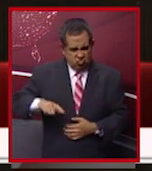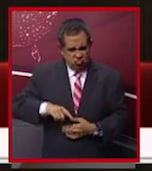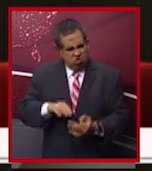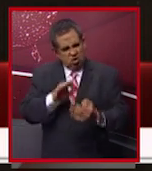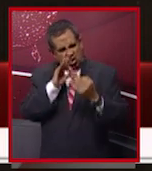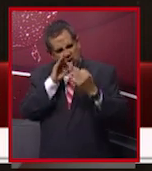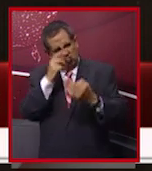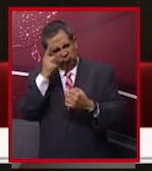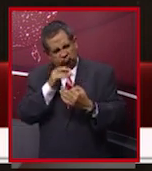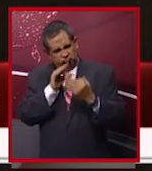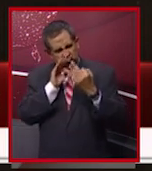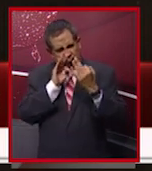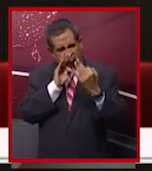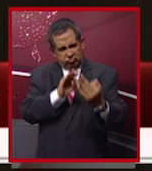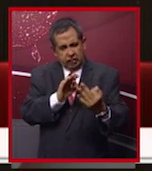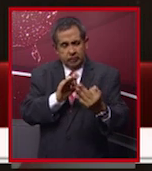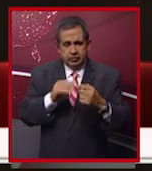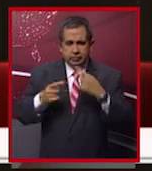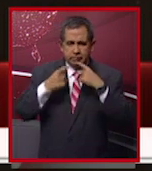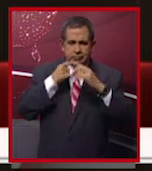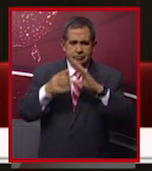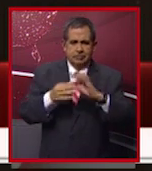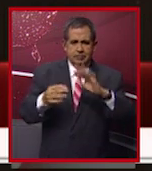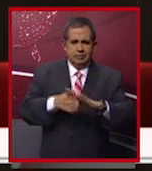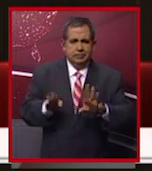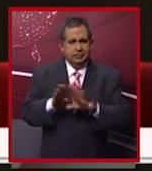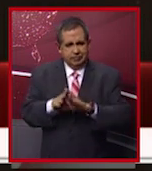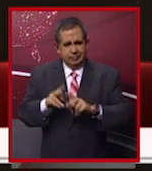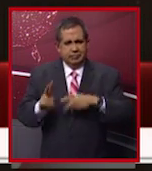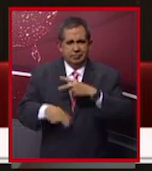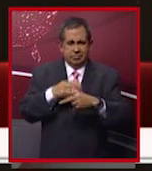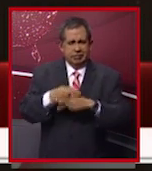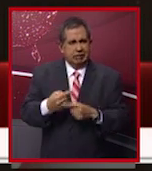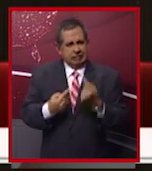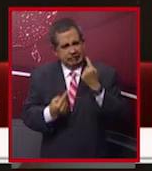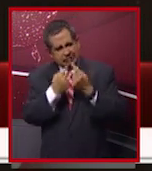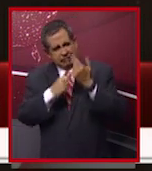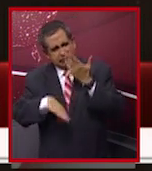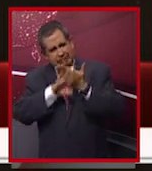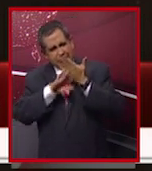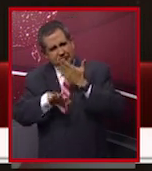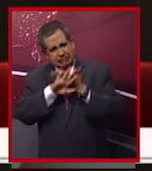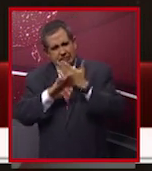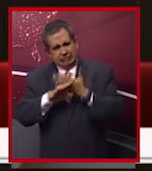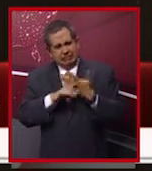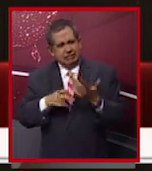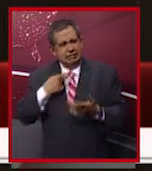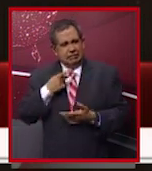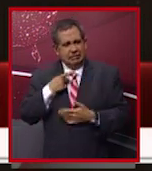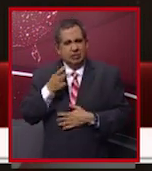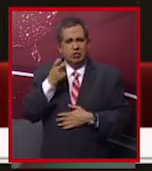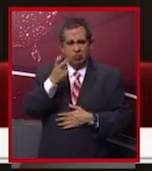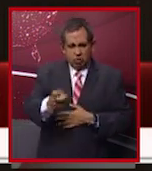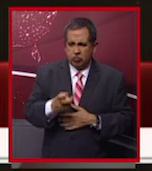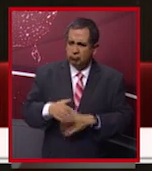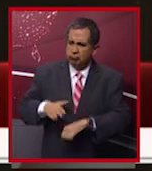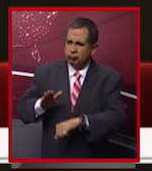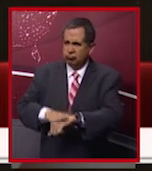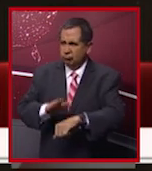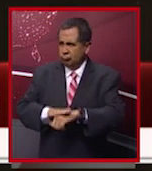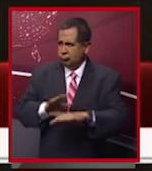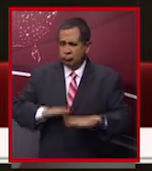hemos enfrentado de frente y hemos sido objetos de persecución política. Por eso les hago un